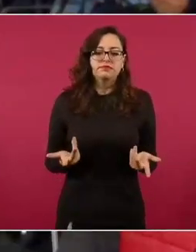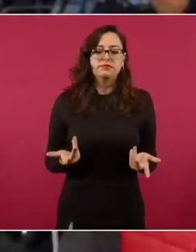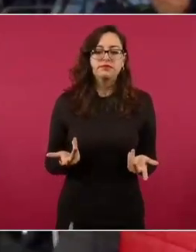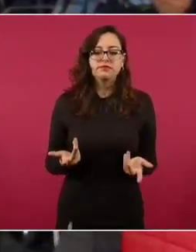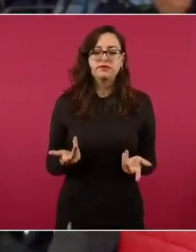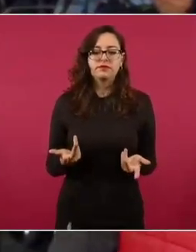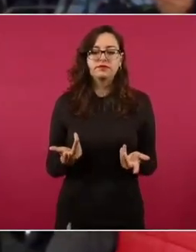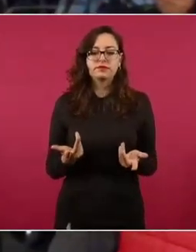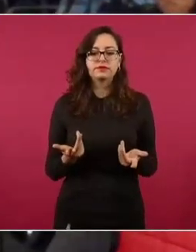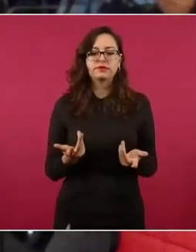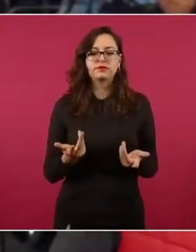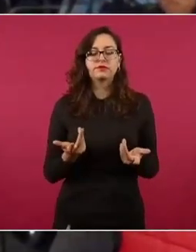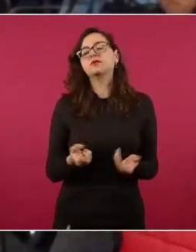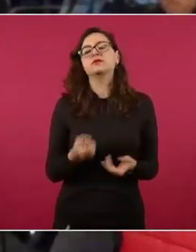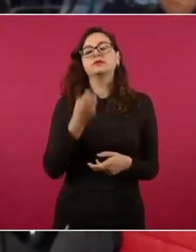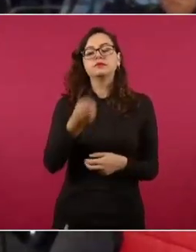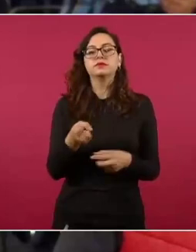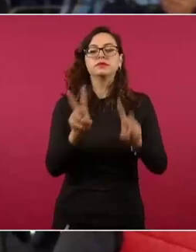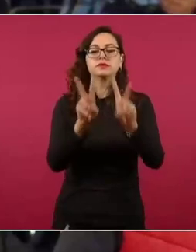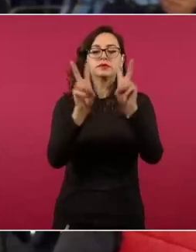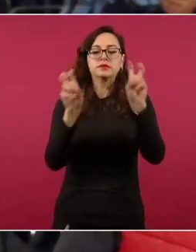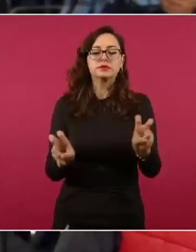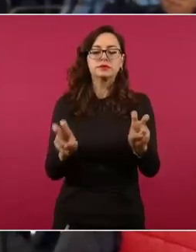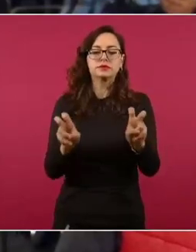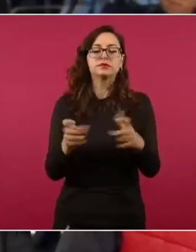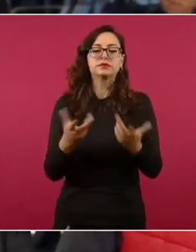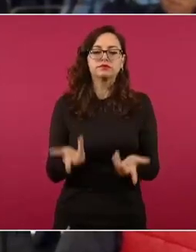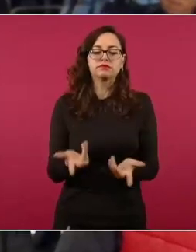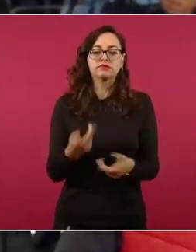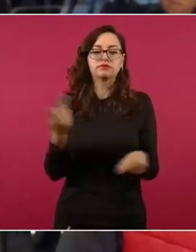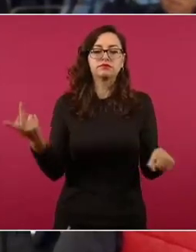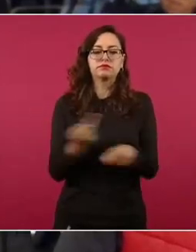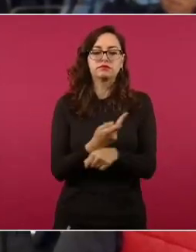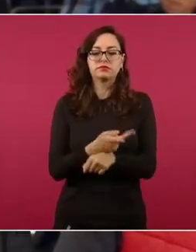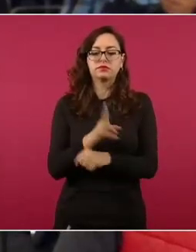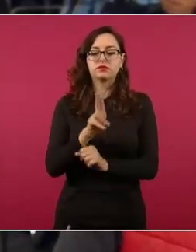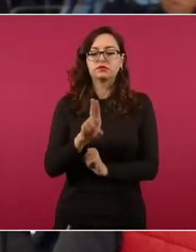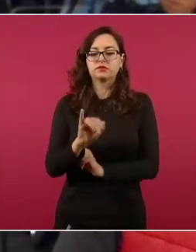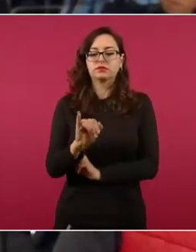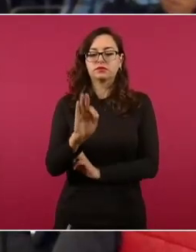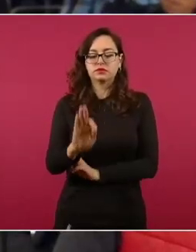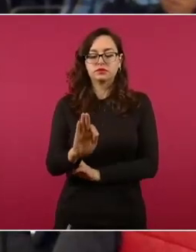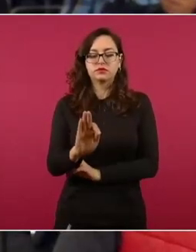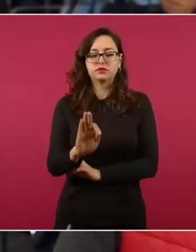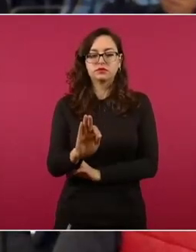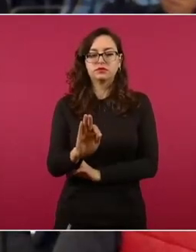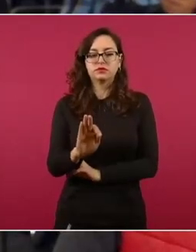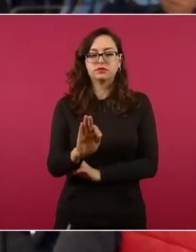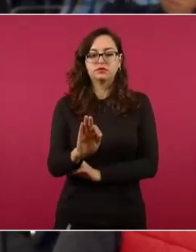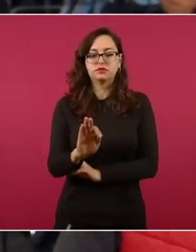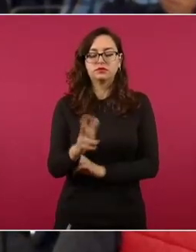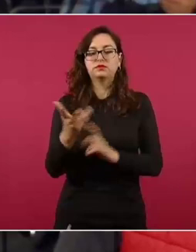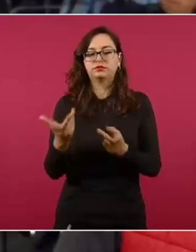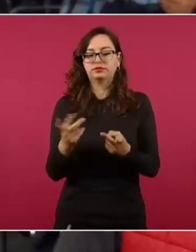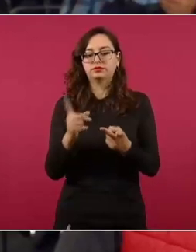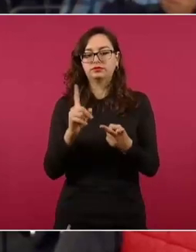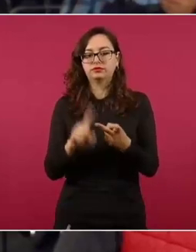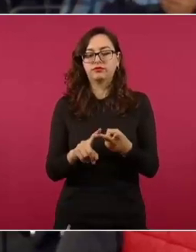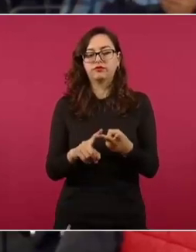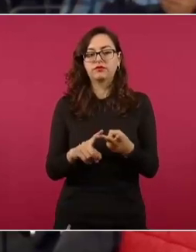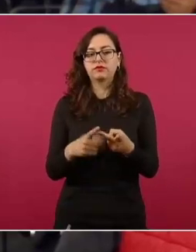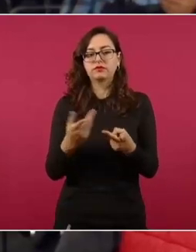en esta situación que se encontró. Y a partir de eso, la Unidad de Inteligencia Financiera, la Consejería Jurídica